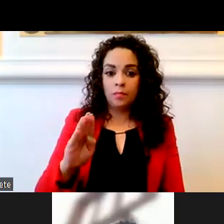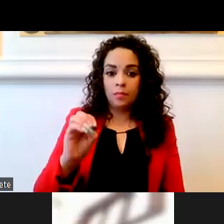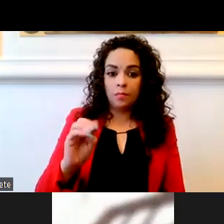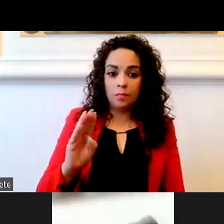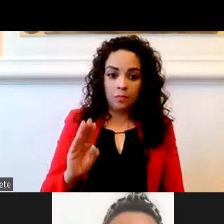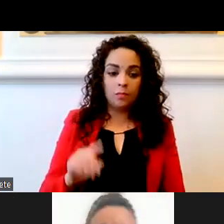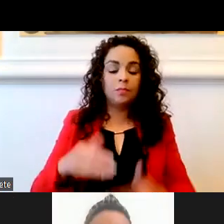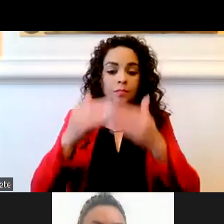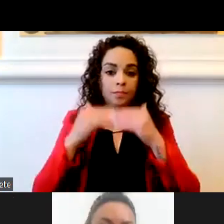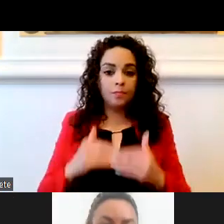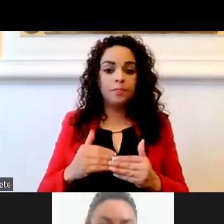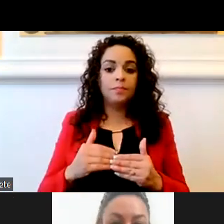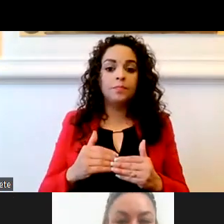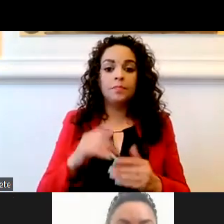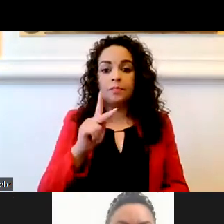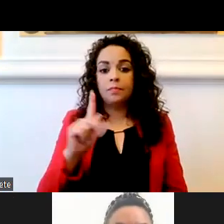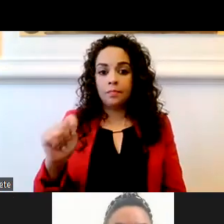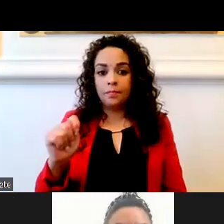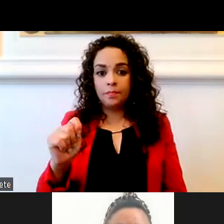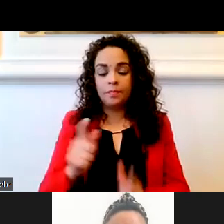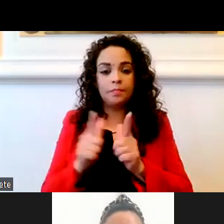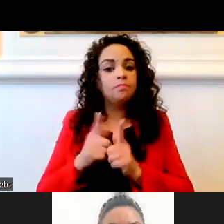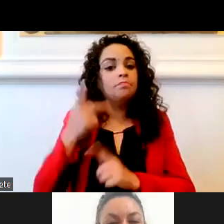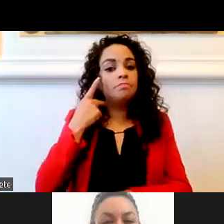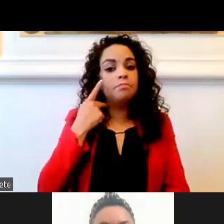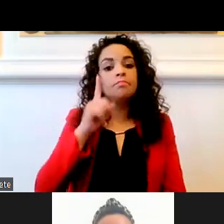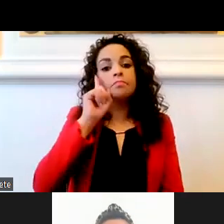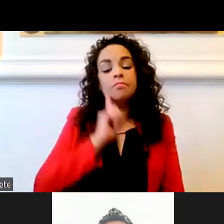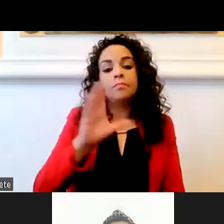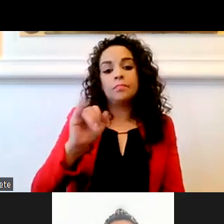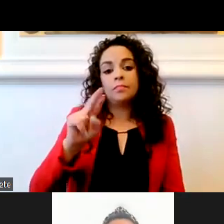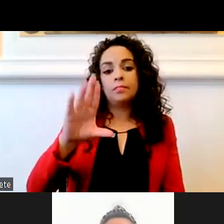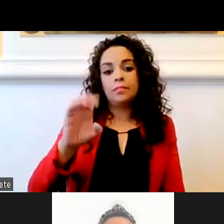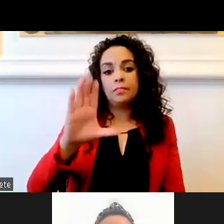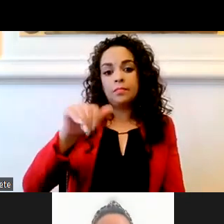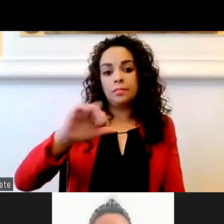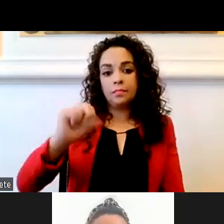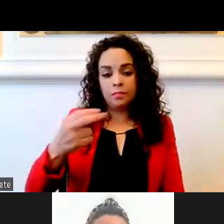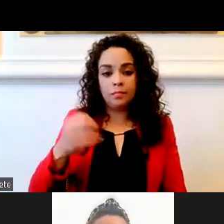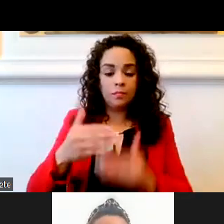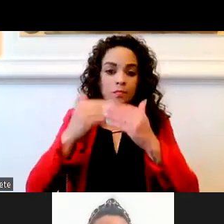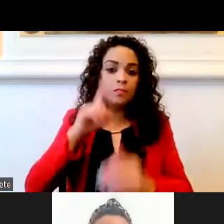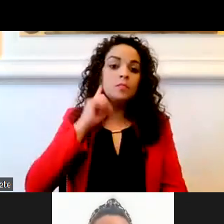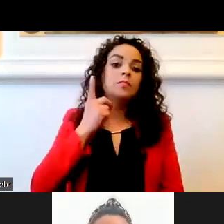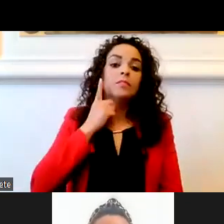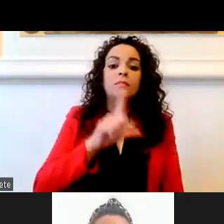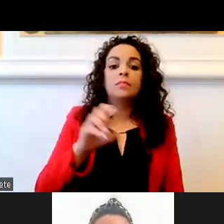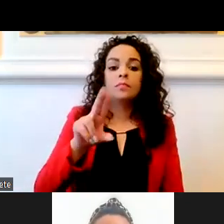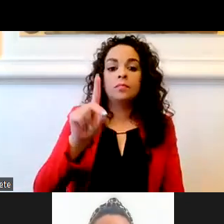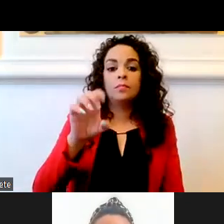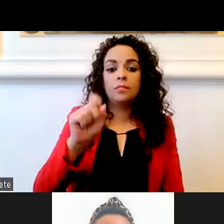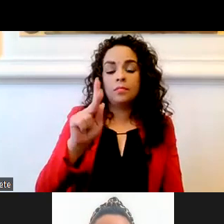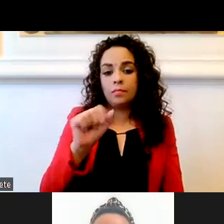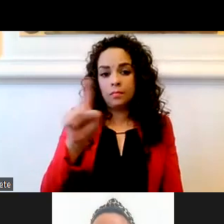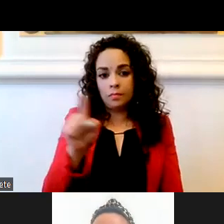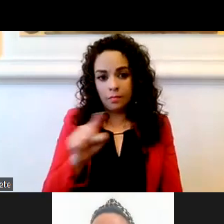Trabajo, la diputada Circe Camacho y la diputada Lourdes Paz, coordinadora y vicecoordinadora respectivamente.